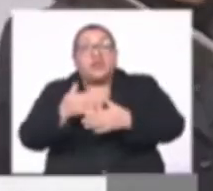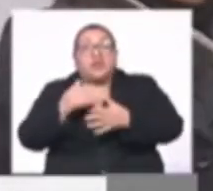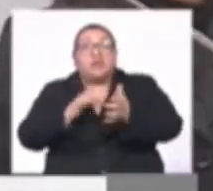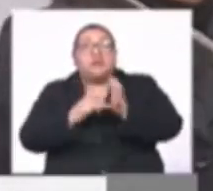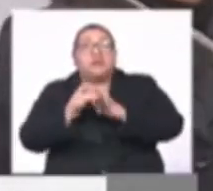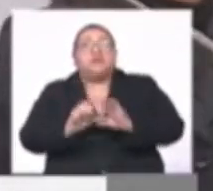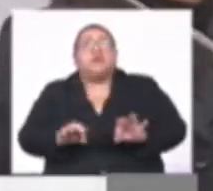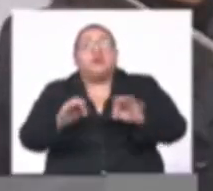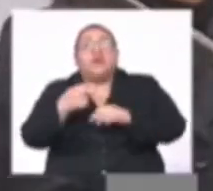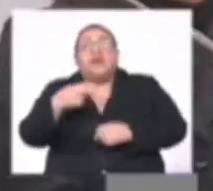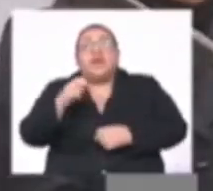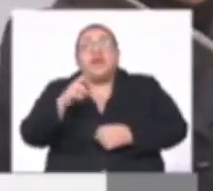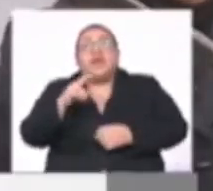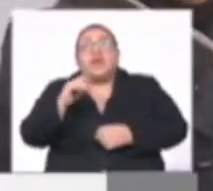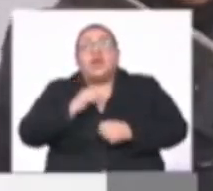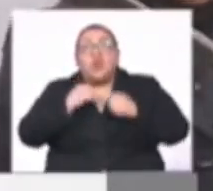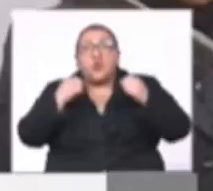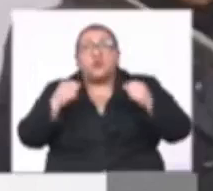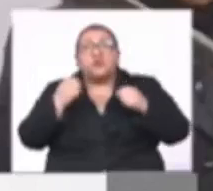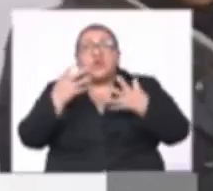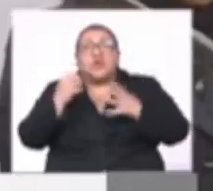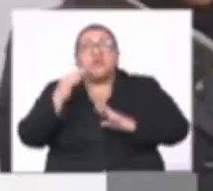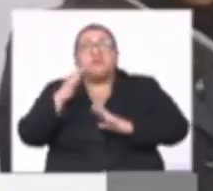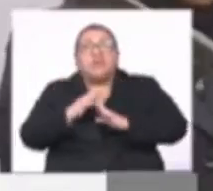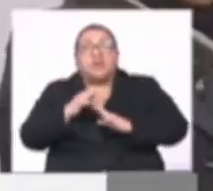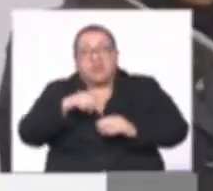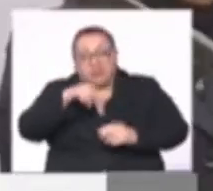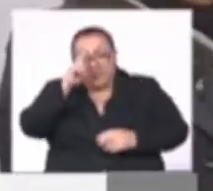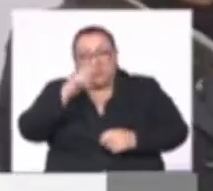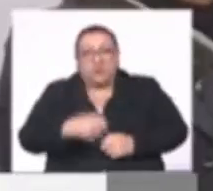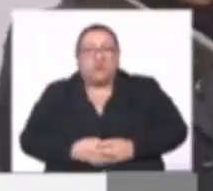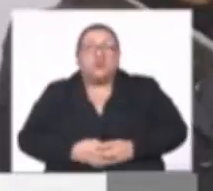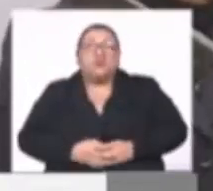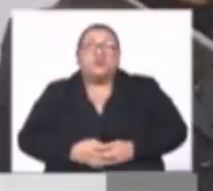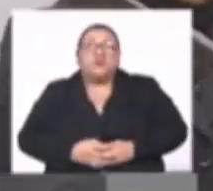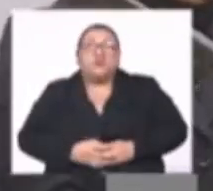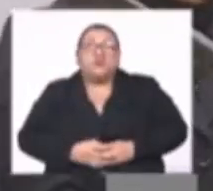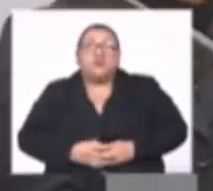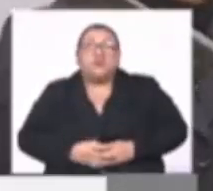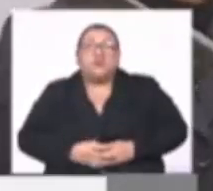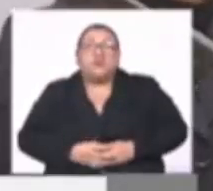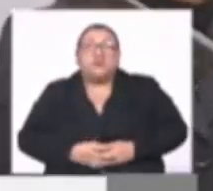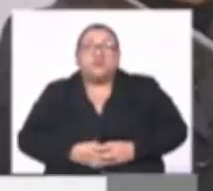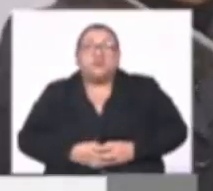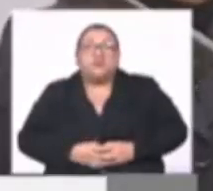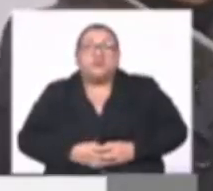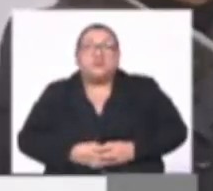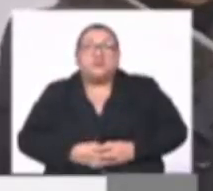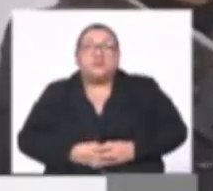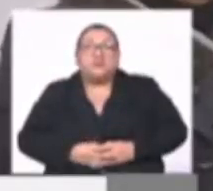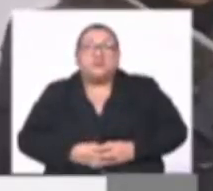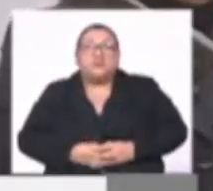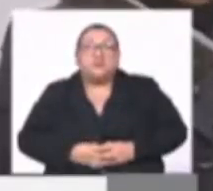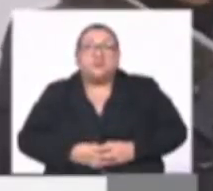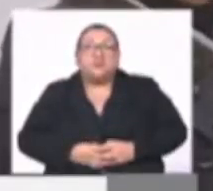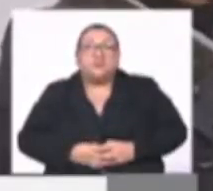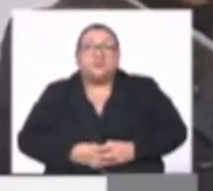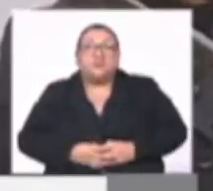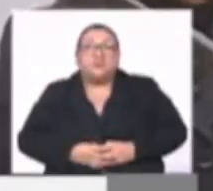nuestros héroes que lucharon para ser una gran nación. En las libertades